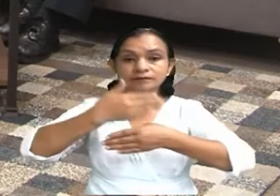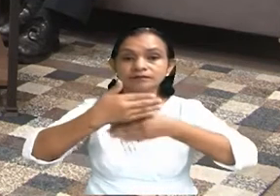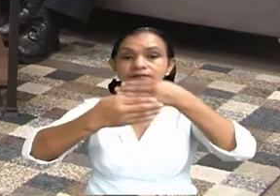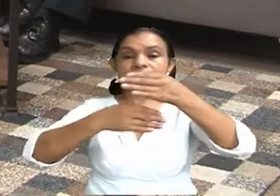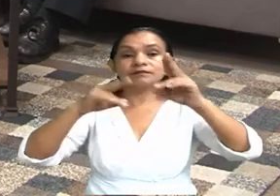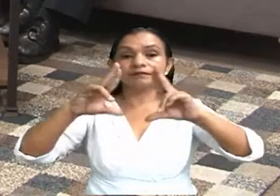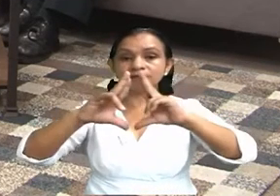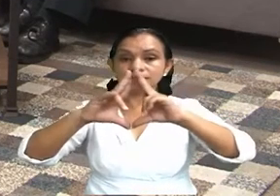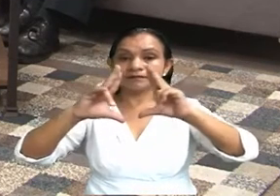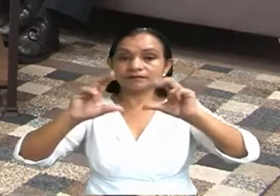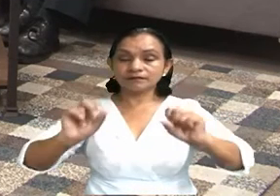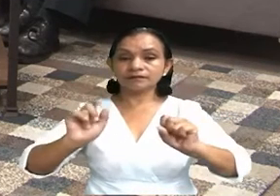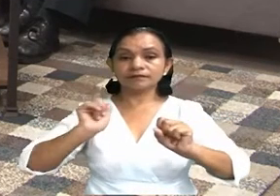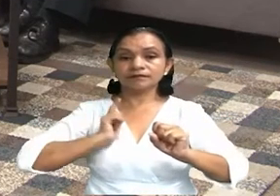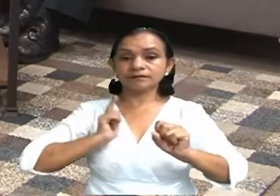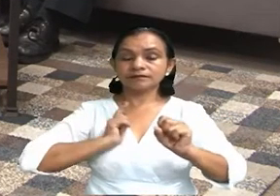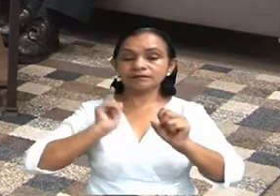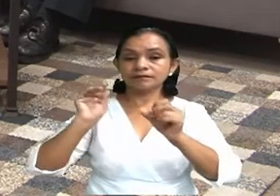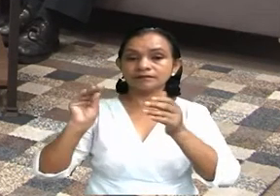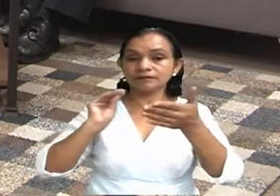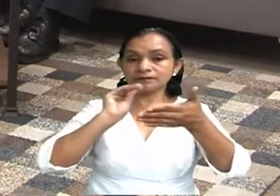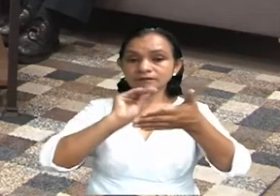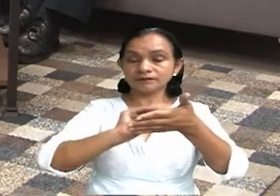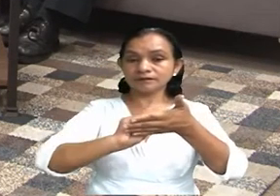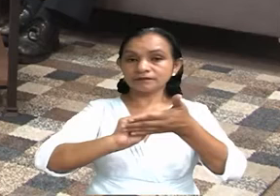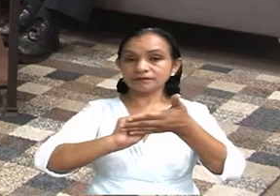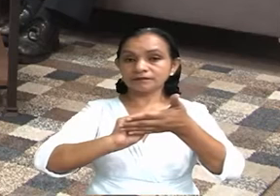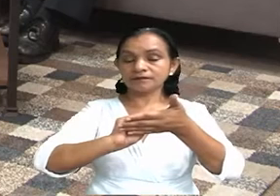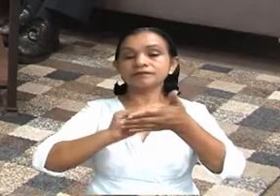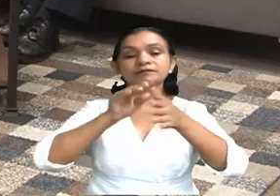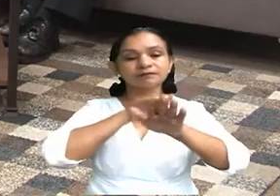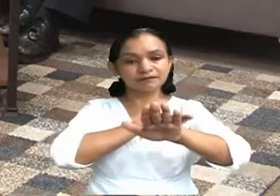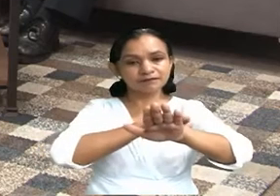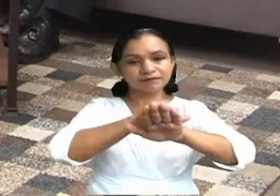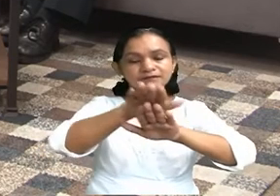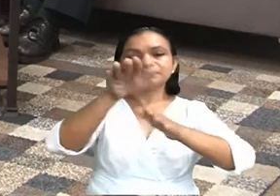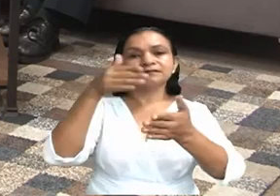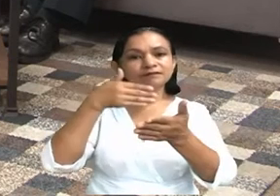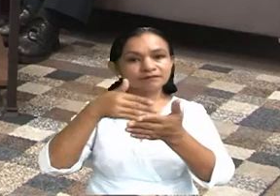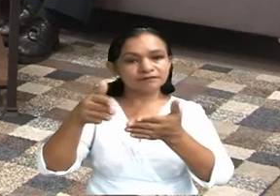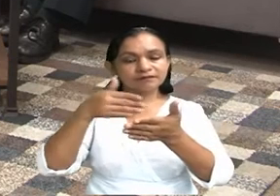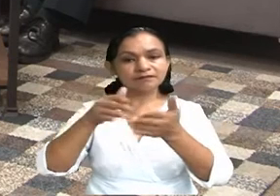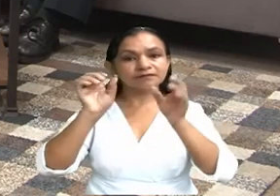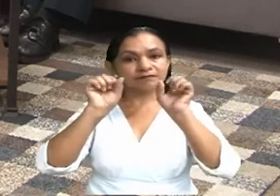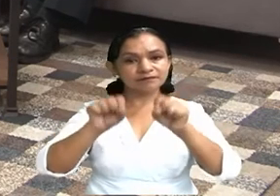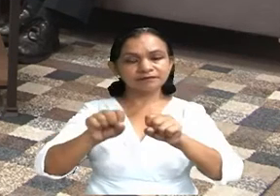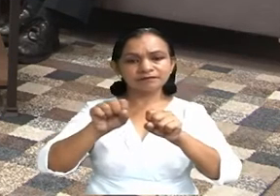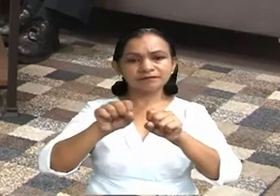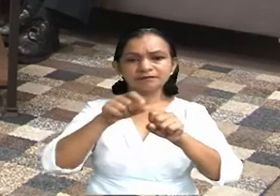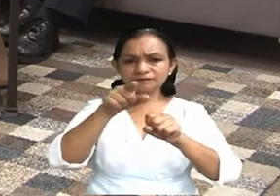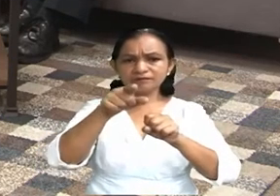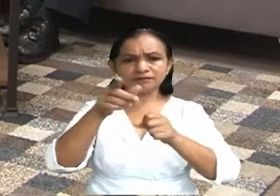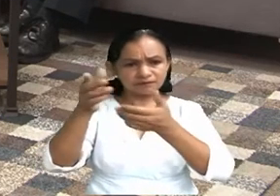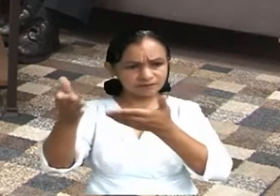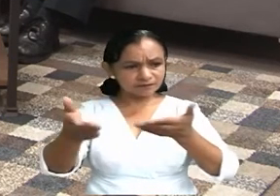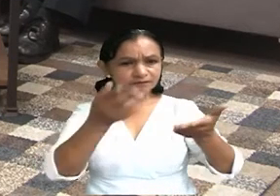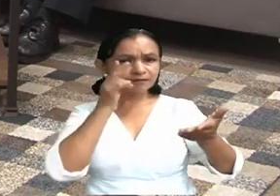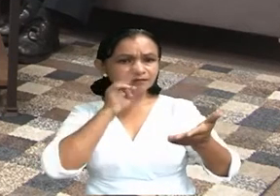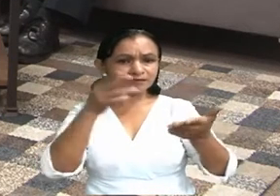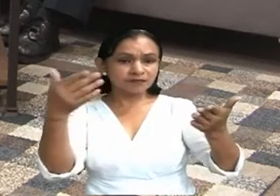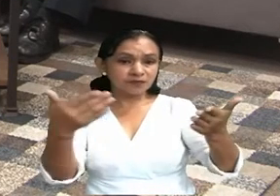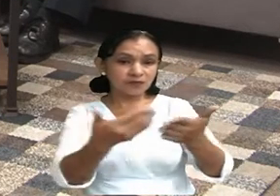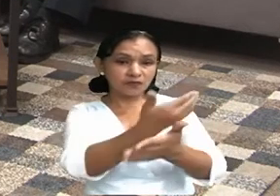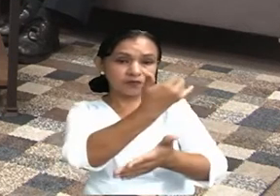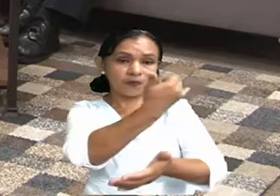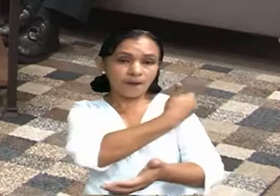nuestro país, traen incorporado el componente de la accesibilidad. Pueden irse a asomar al Hospital Nuevo